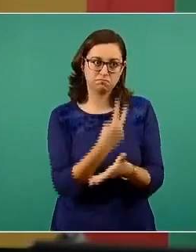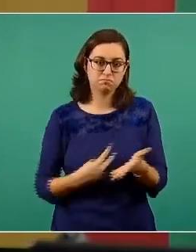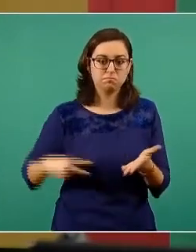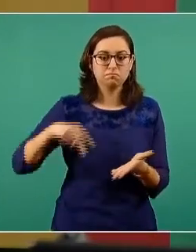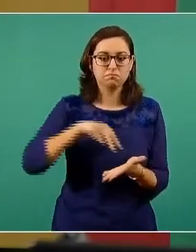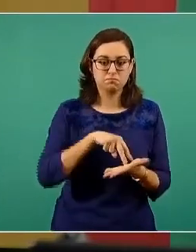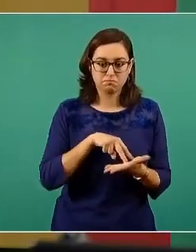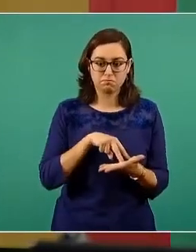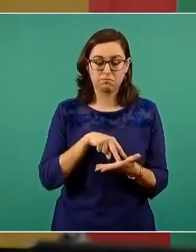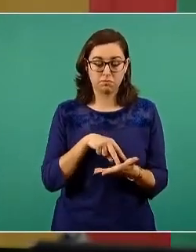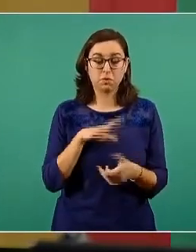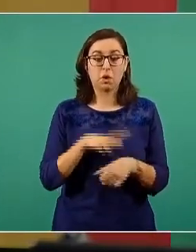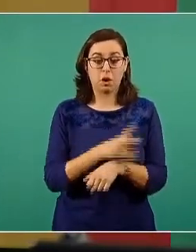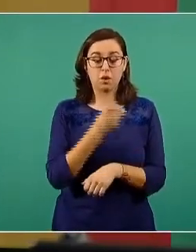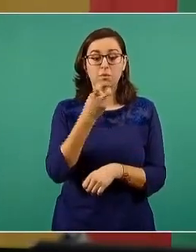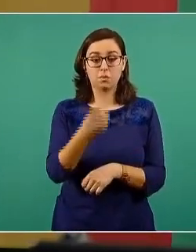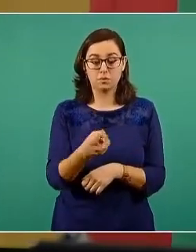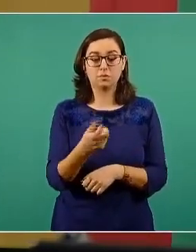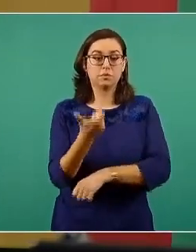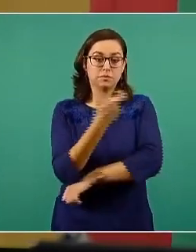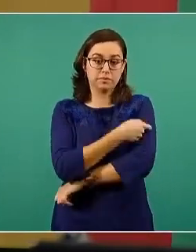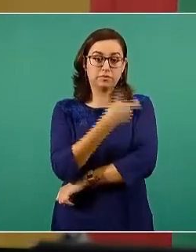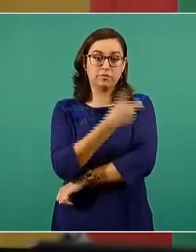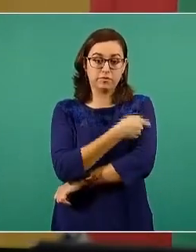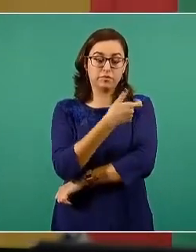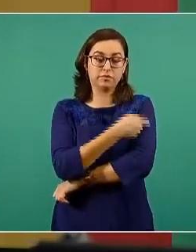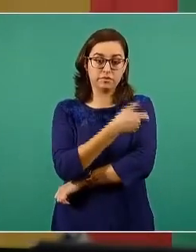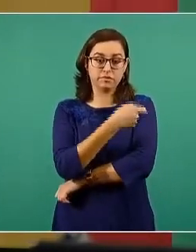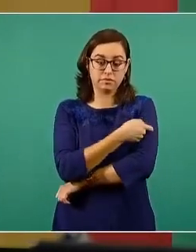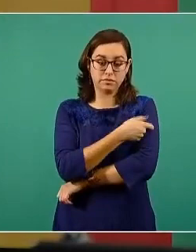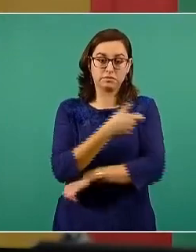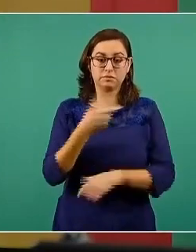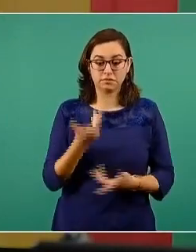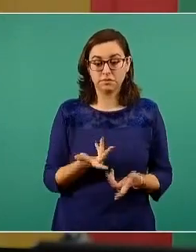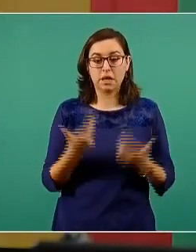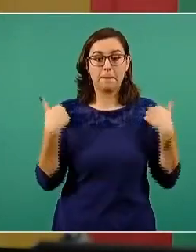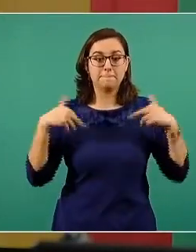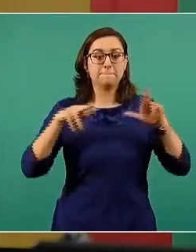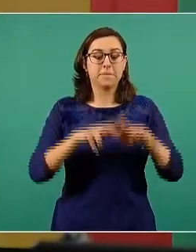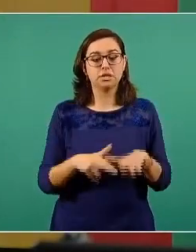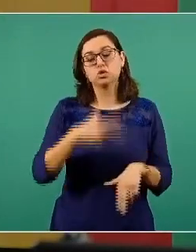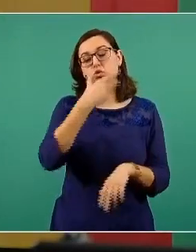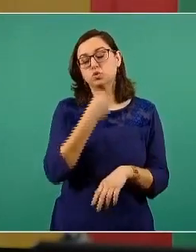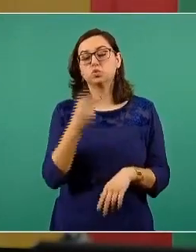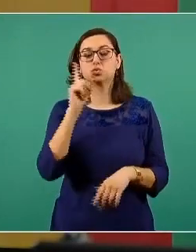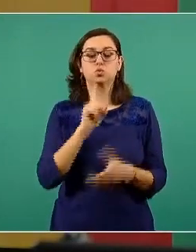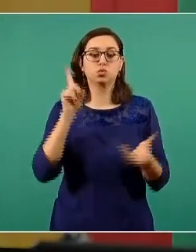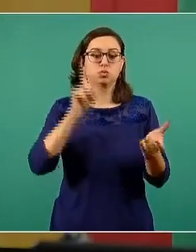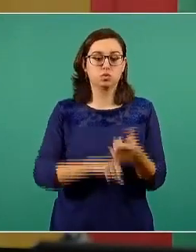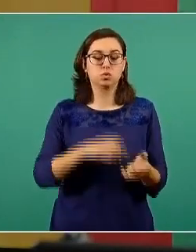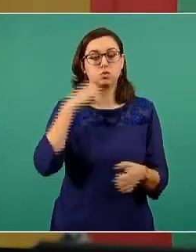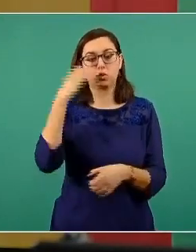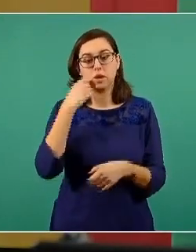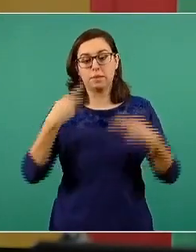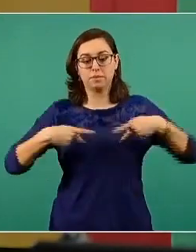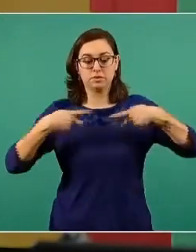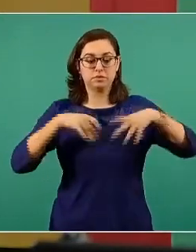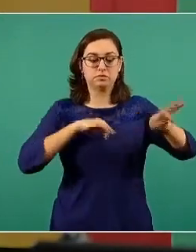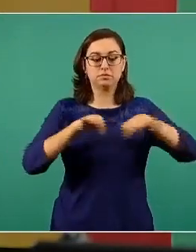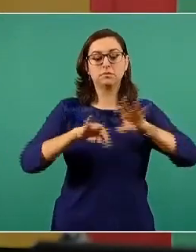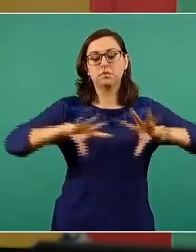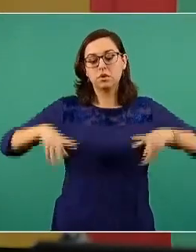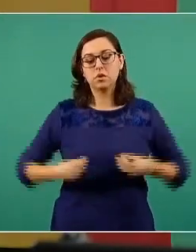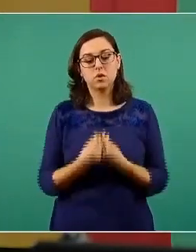presencial. Y por eso hemos estado vacunando al personal educativo del Sistema Educativo Nacional, más de 3 millones de